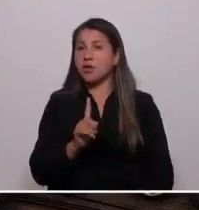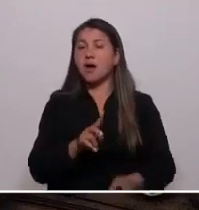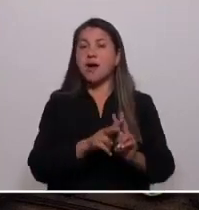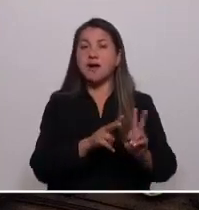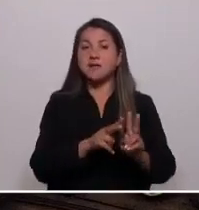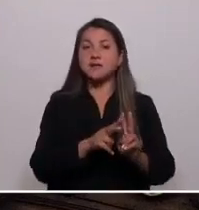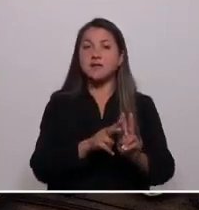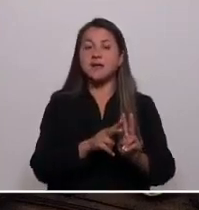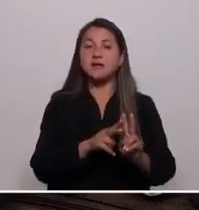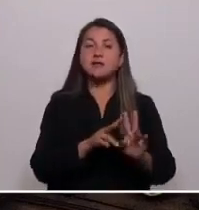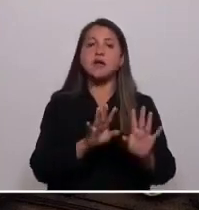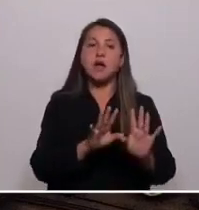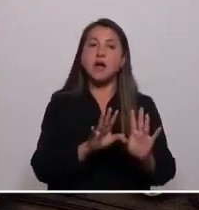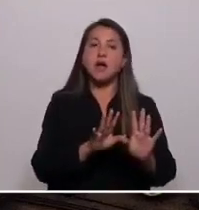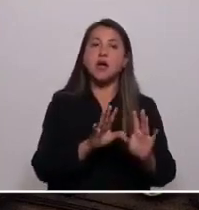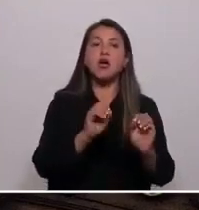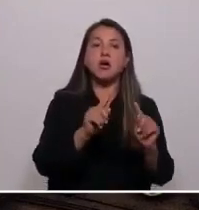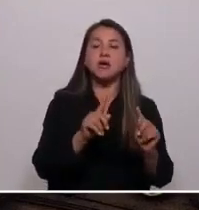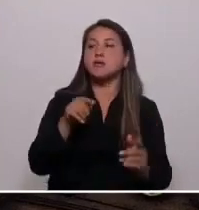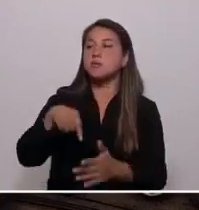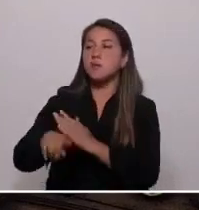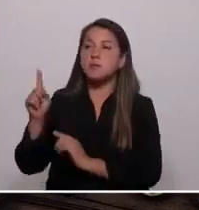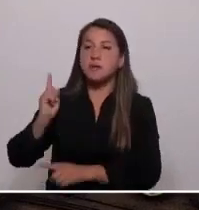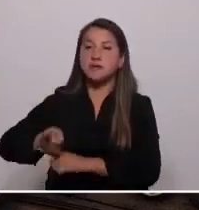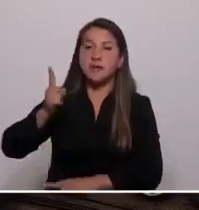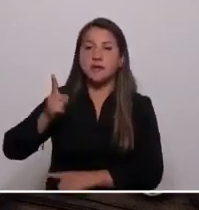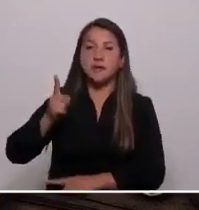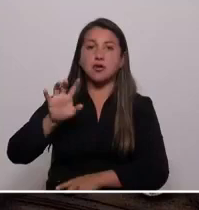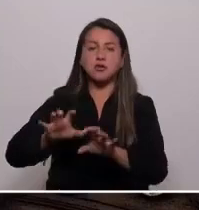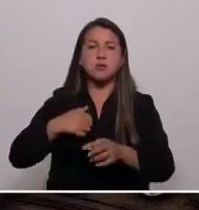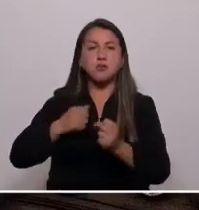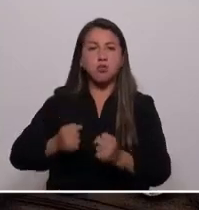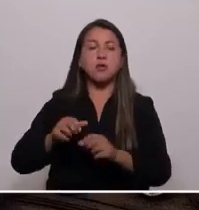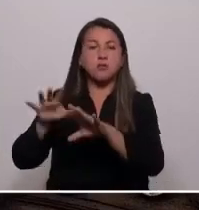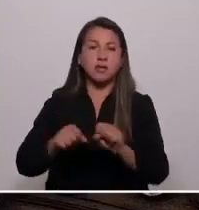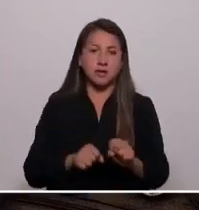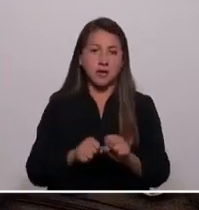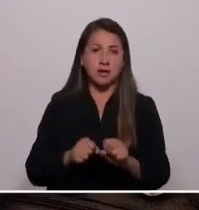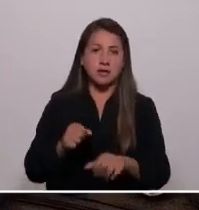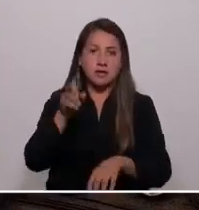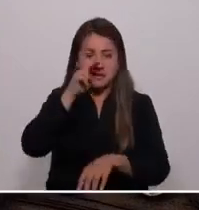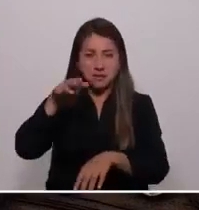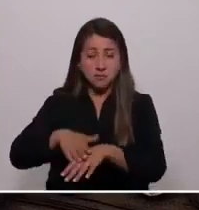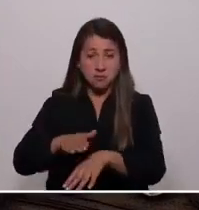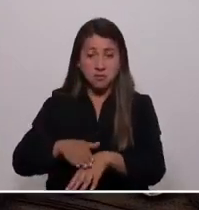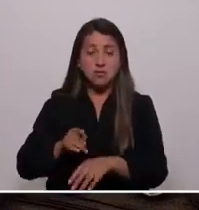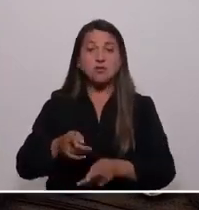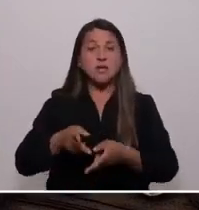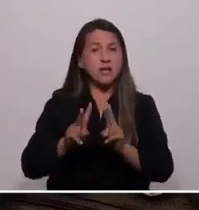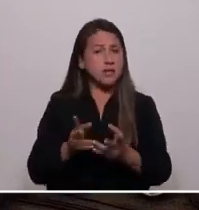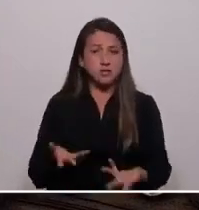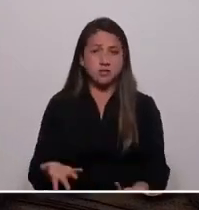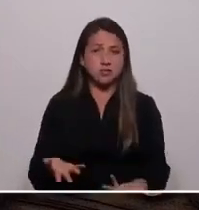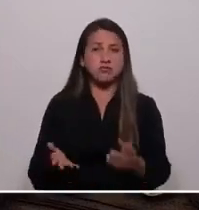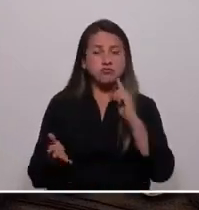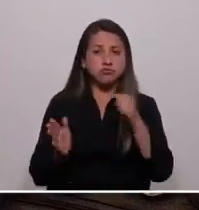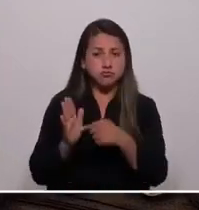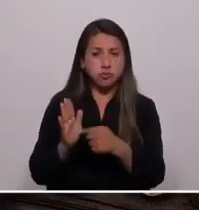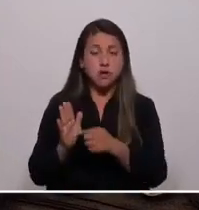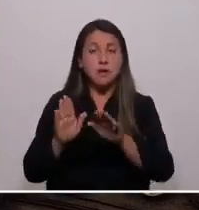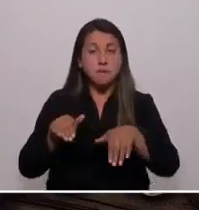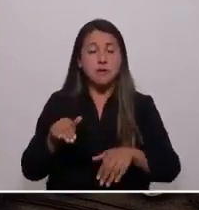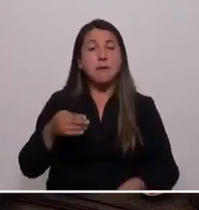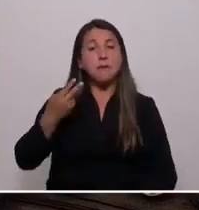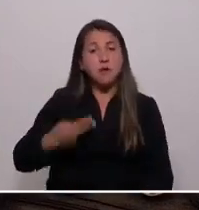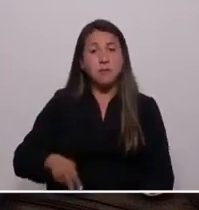régimen de las cosas y en particular al de las cosas apropiables respecto a las cuales se puede ejercer un derecho de propiedad la misma propiedad